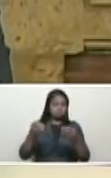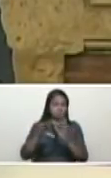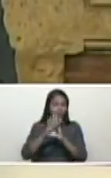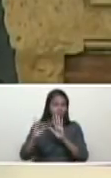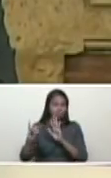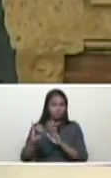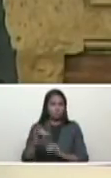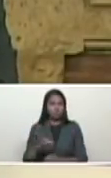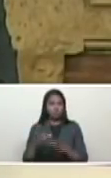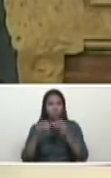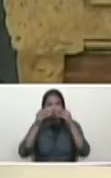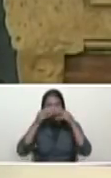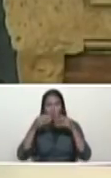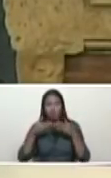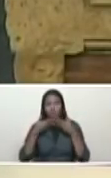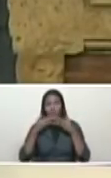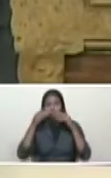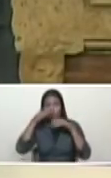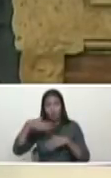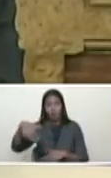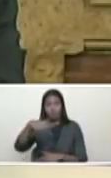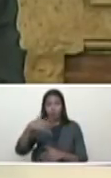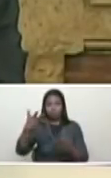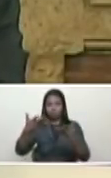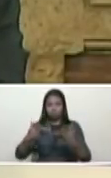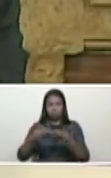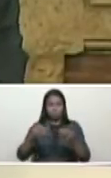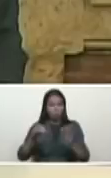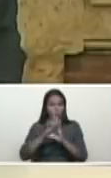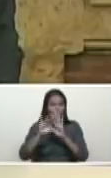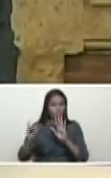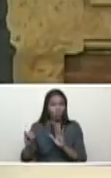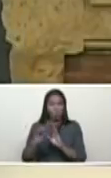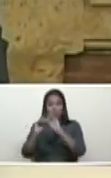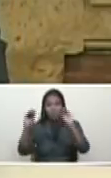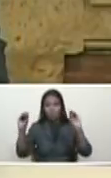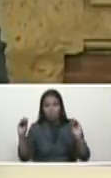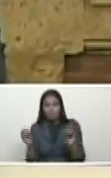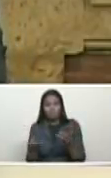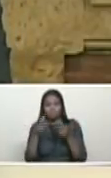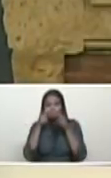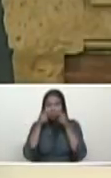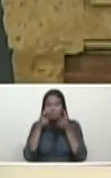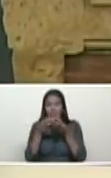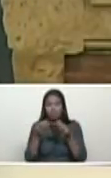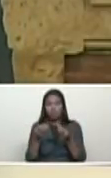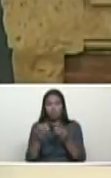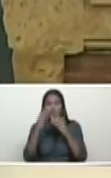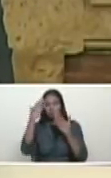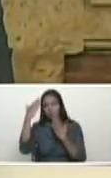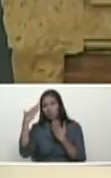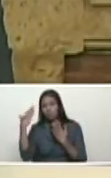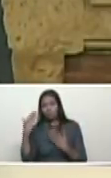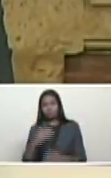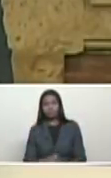todo el pueblo a la orden de la asamblea nacional constituyente y sus llamados me saludó